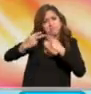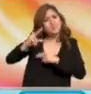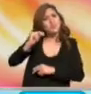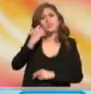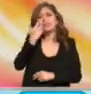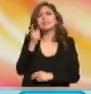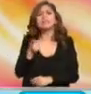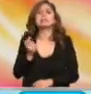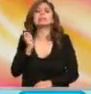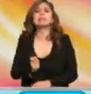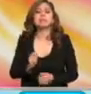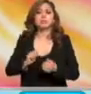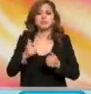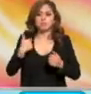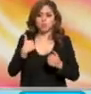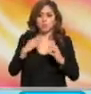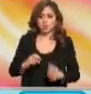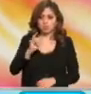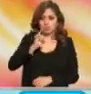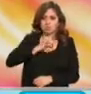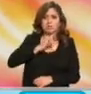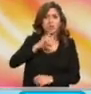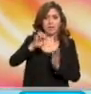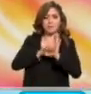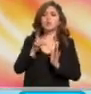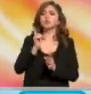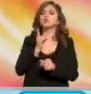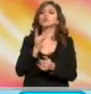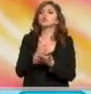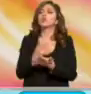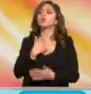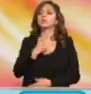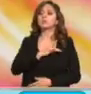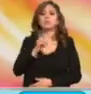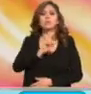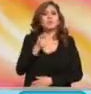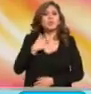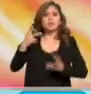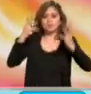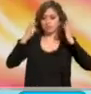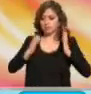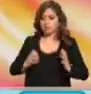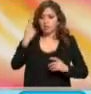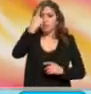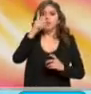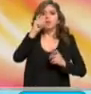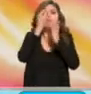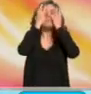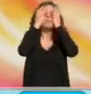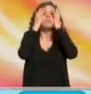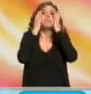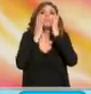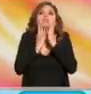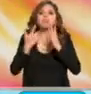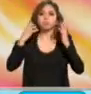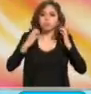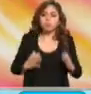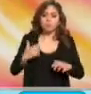una fobia, ataques de pánico. O sea, no es nada más me dio miedo. Sí, claro. Es realmente un ataque de pánico. La gente puede empezar a tener